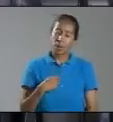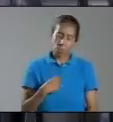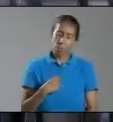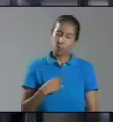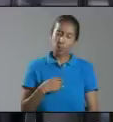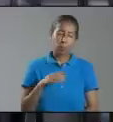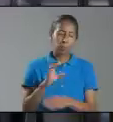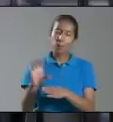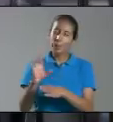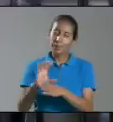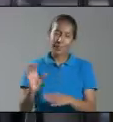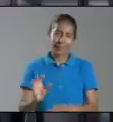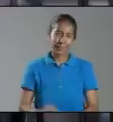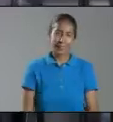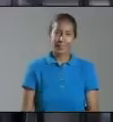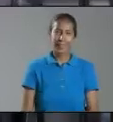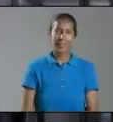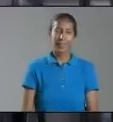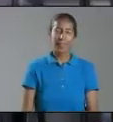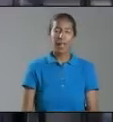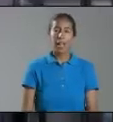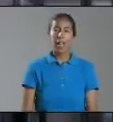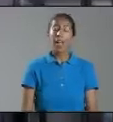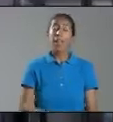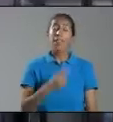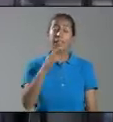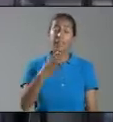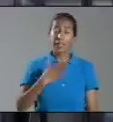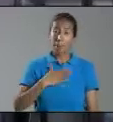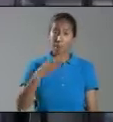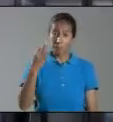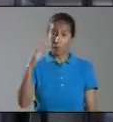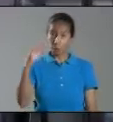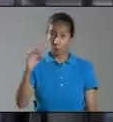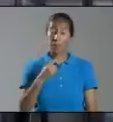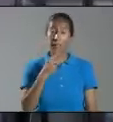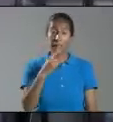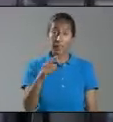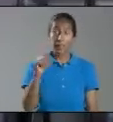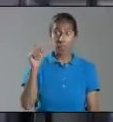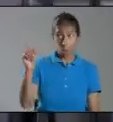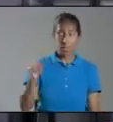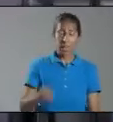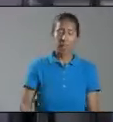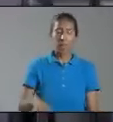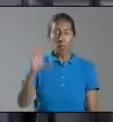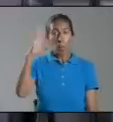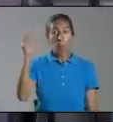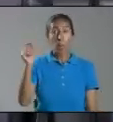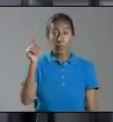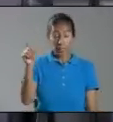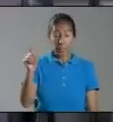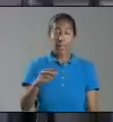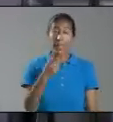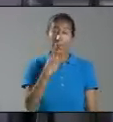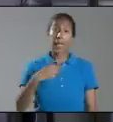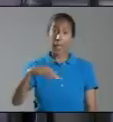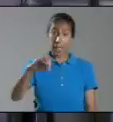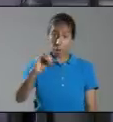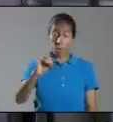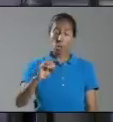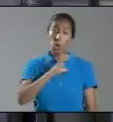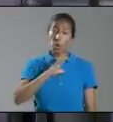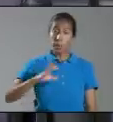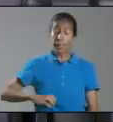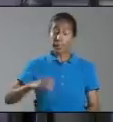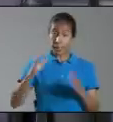Como decía mi pastor, que le dijeron a él, porque como él era hijo de cristianos, pero tuvo